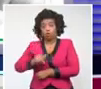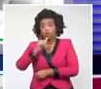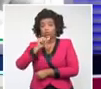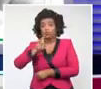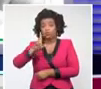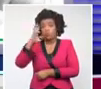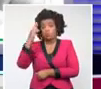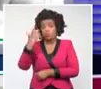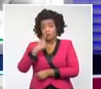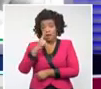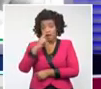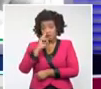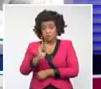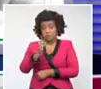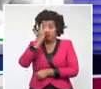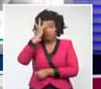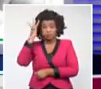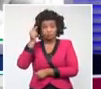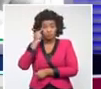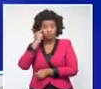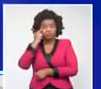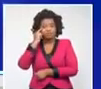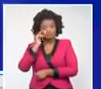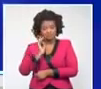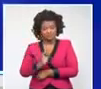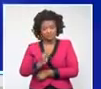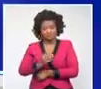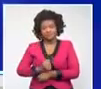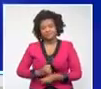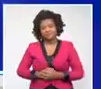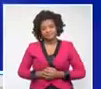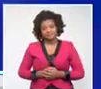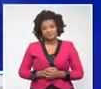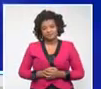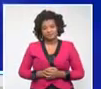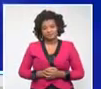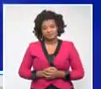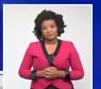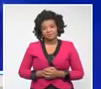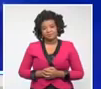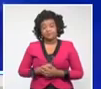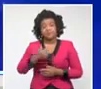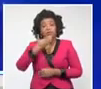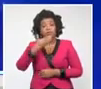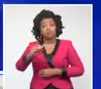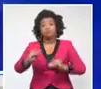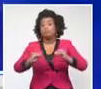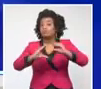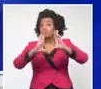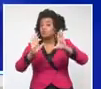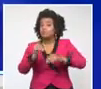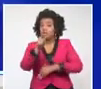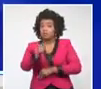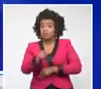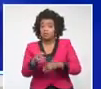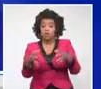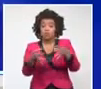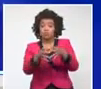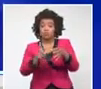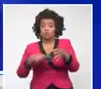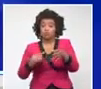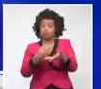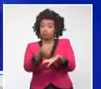de epidemiología del Ministerio de Salud Pública. Doctor, muy buenos días. Buenos días, Gisela, a ti, al equipo que nos